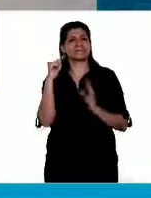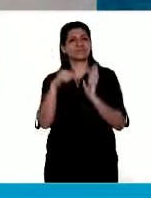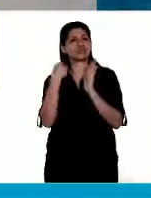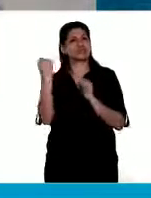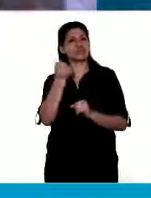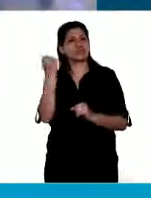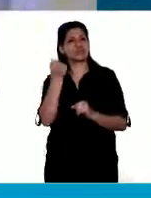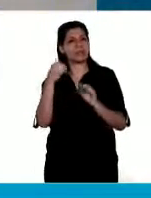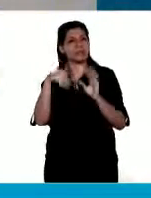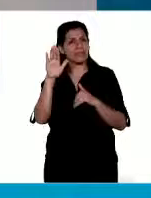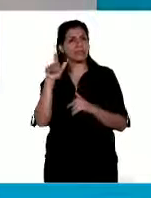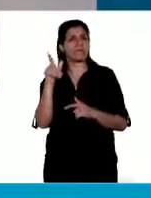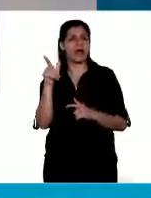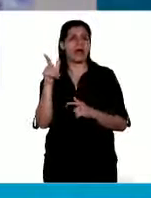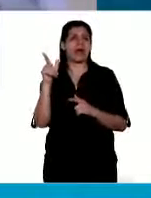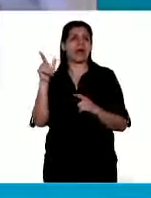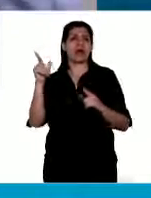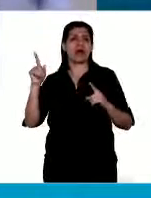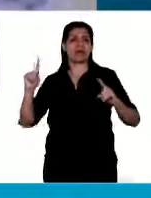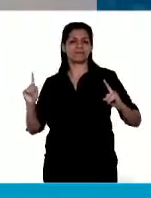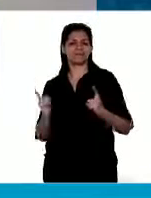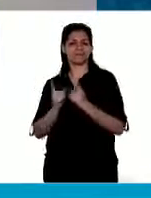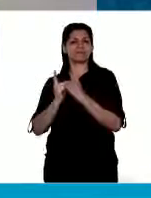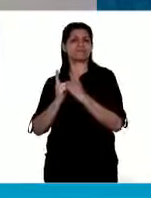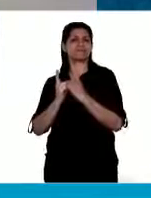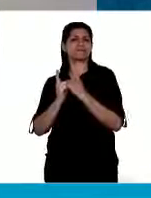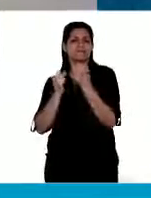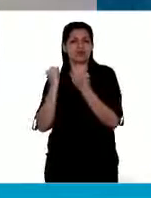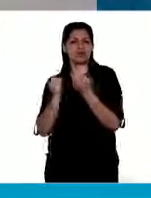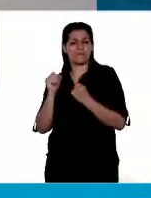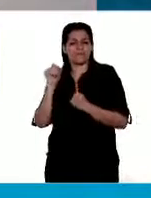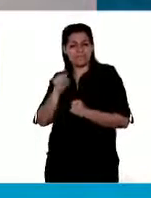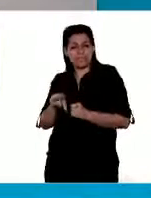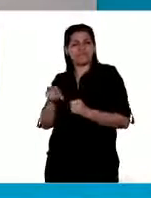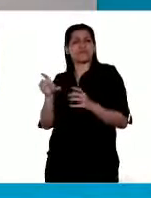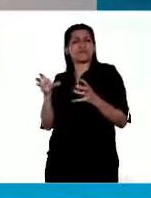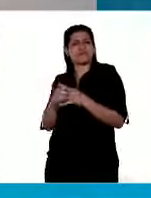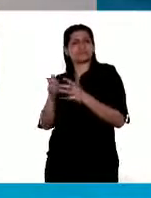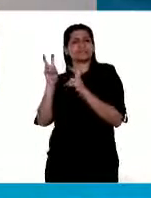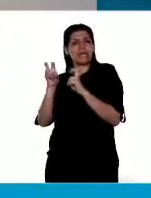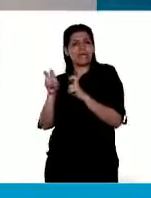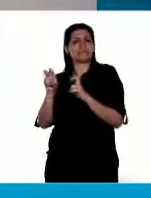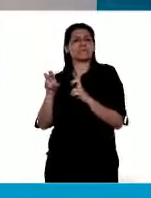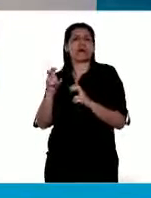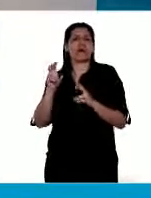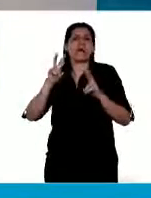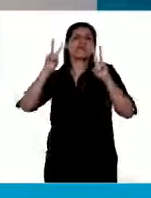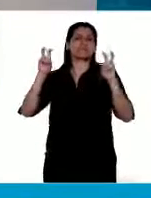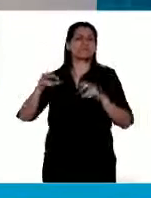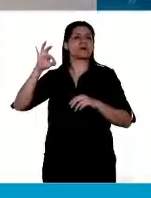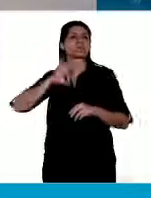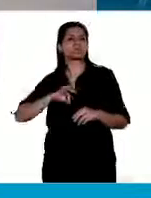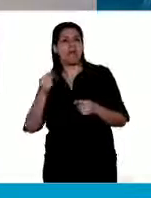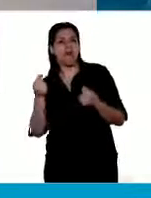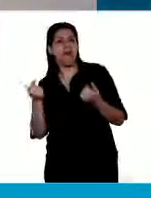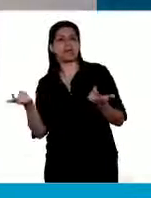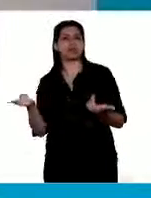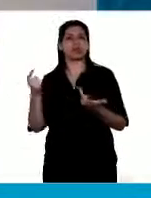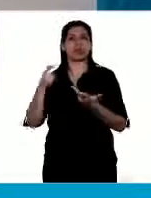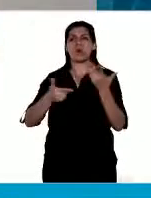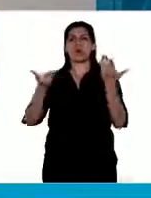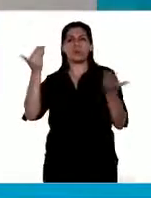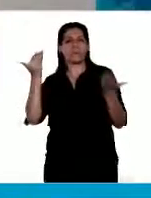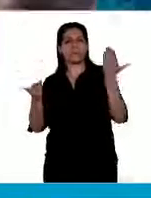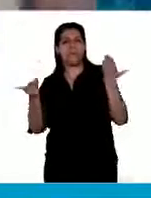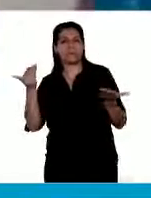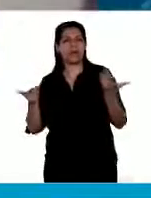para no caer en un reduccionismo y en un economicismo para hablar de salario y para comparar y empezar a comparar